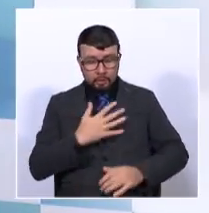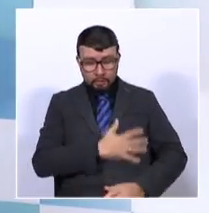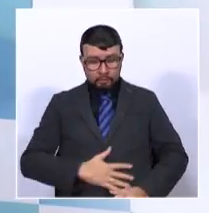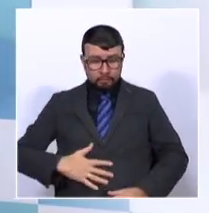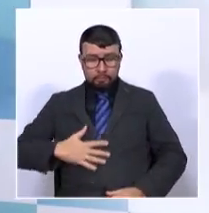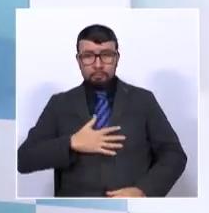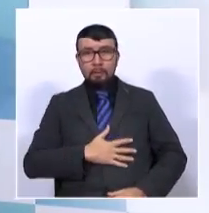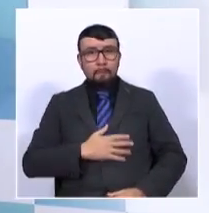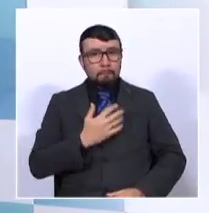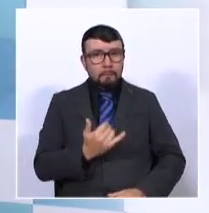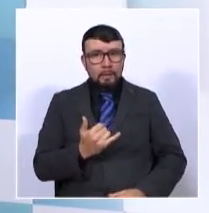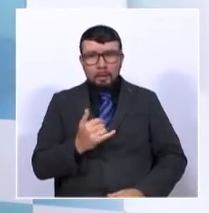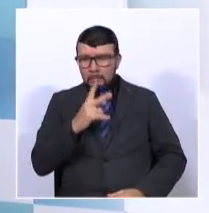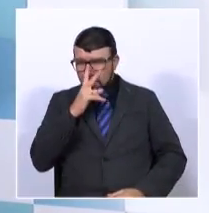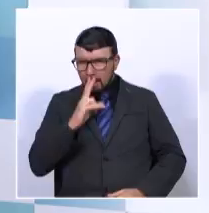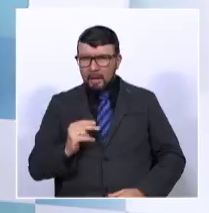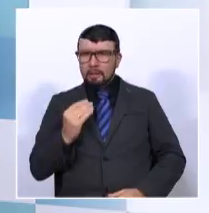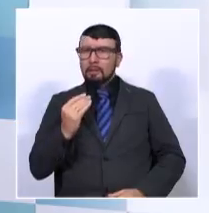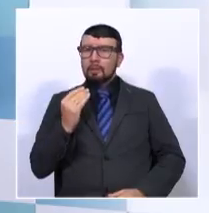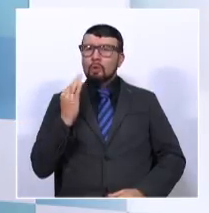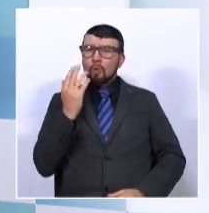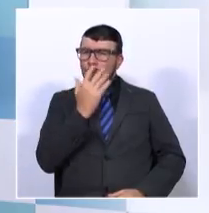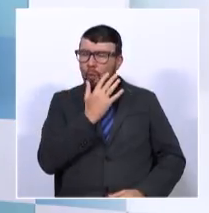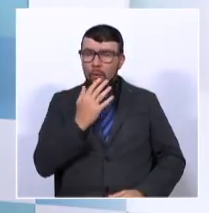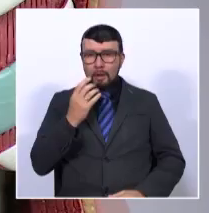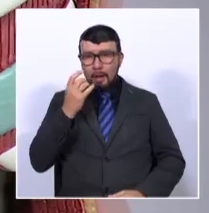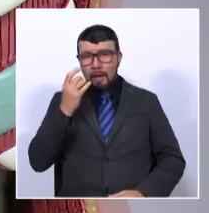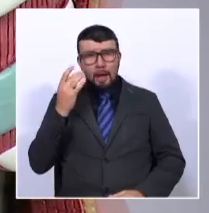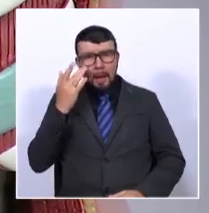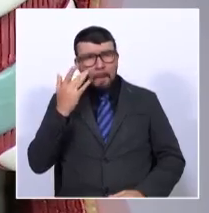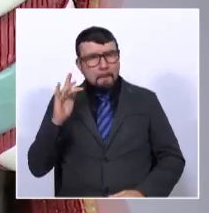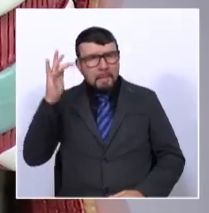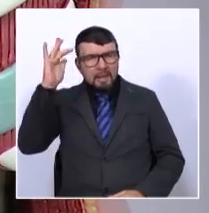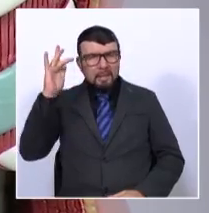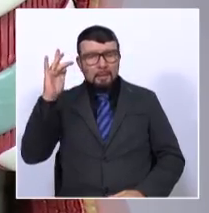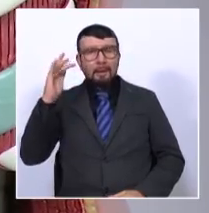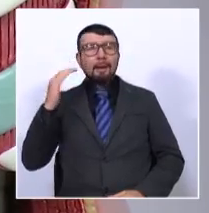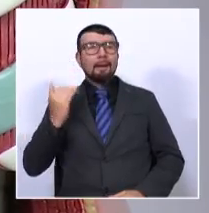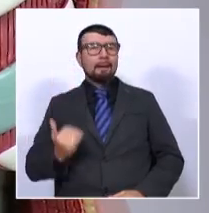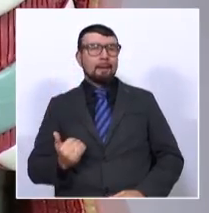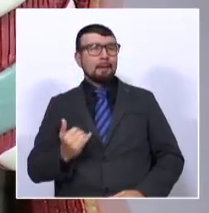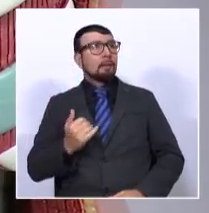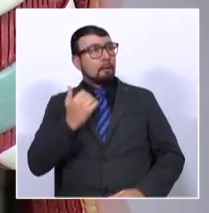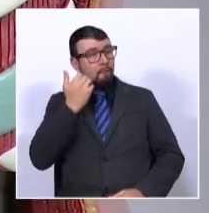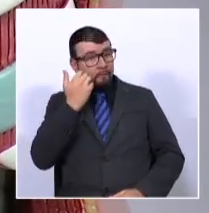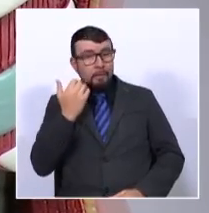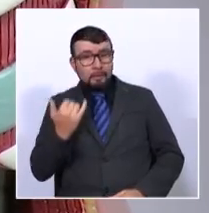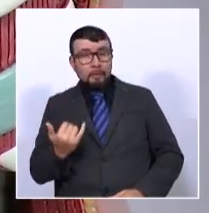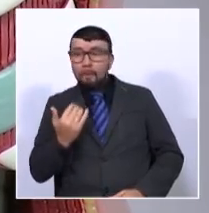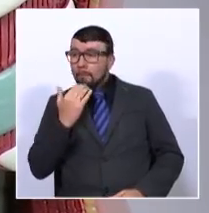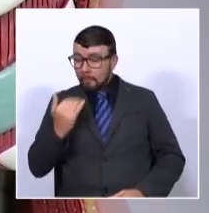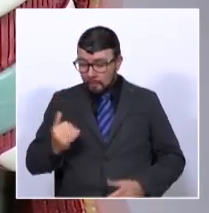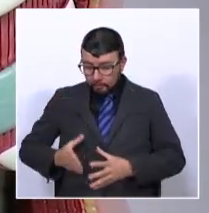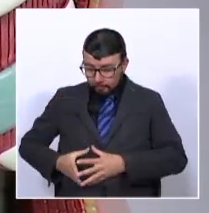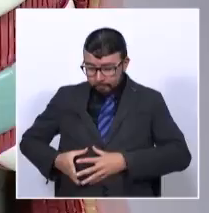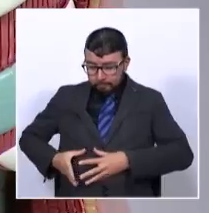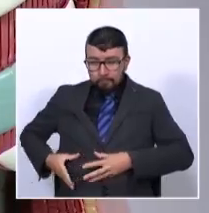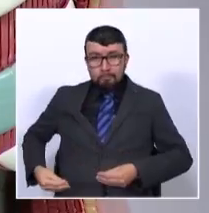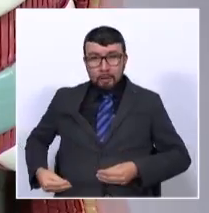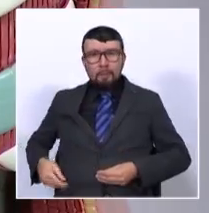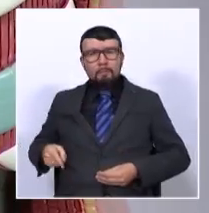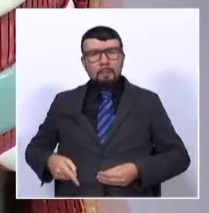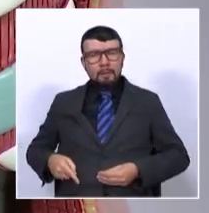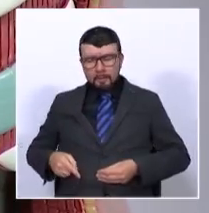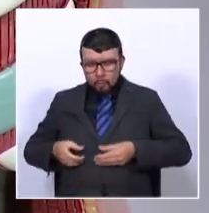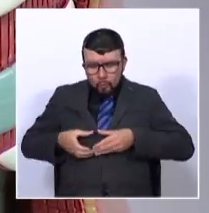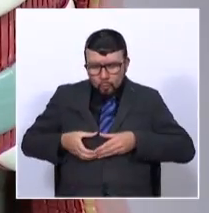como amarillenta. Entonces, es muy importante eso, acá está, entonces este es el hígado, esto verdecito que